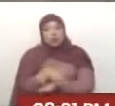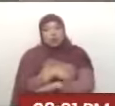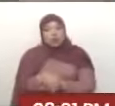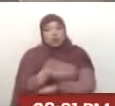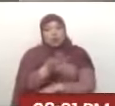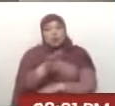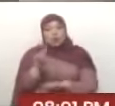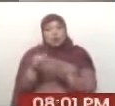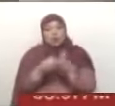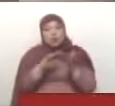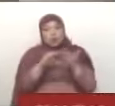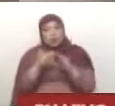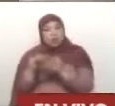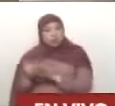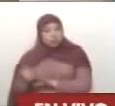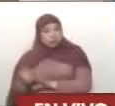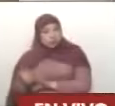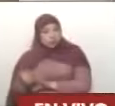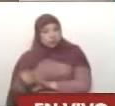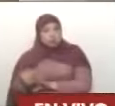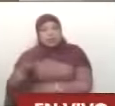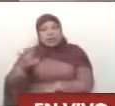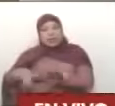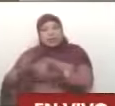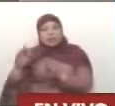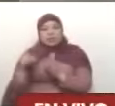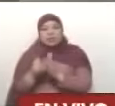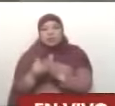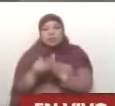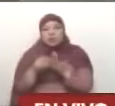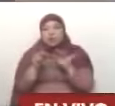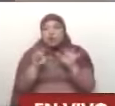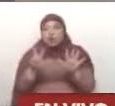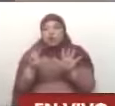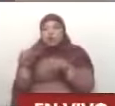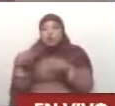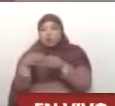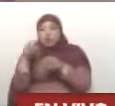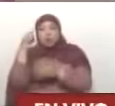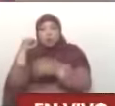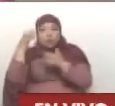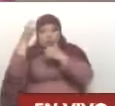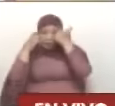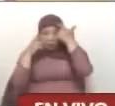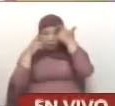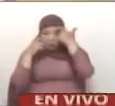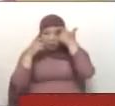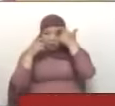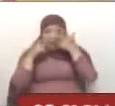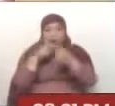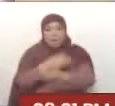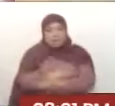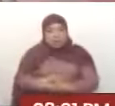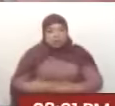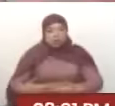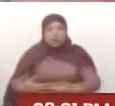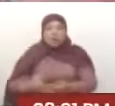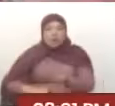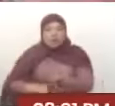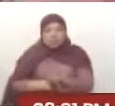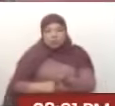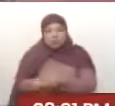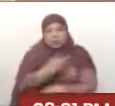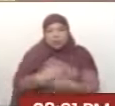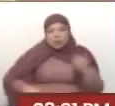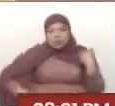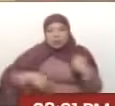46.000 comunidades y de nuestras 15.850 VC. Esas millones de personas le dicen a los delegados y delegadas del Congreso